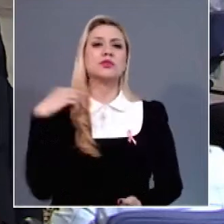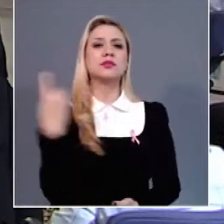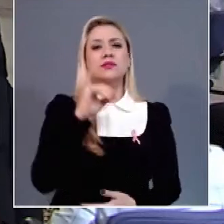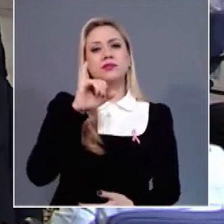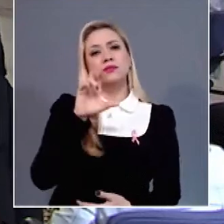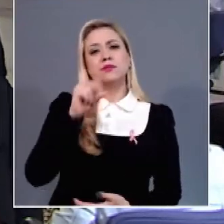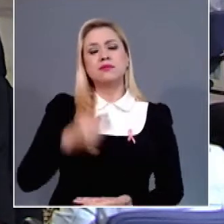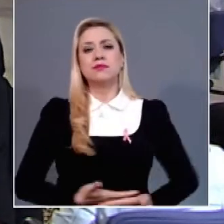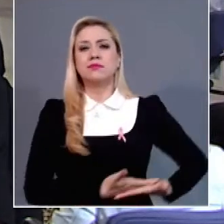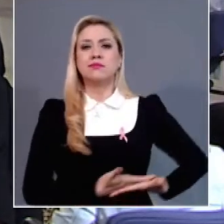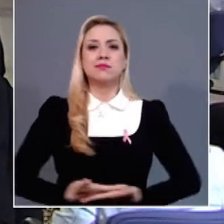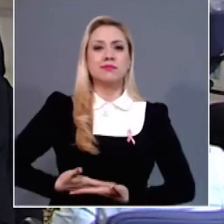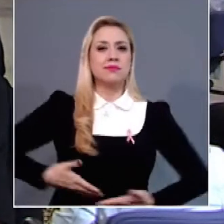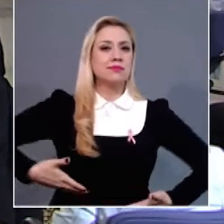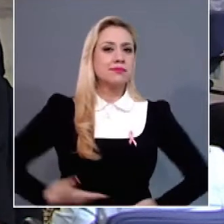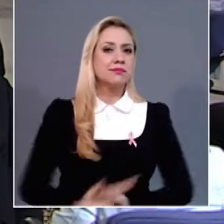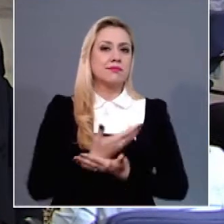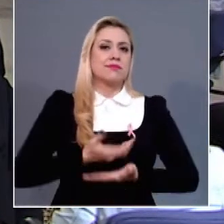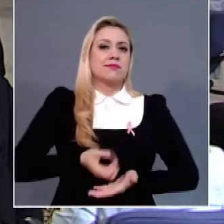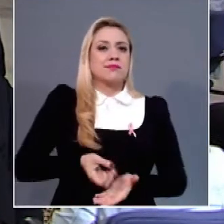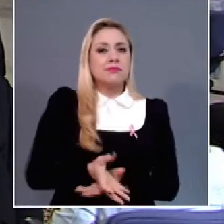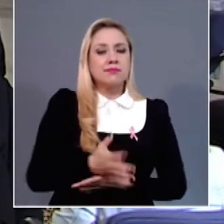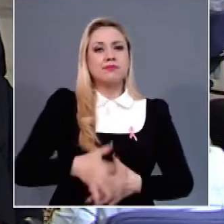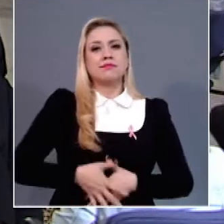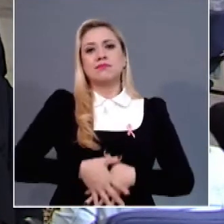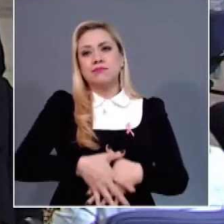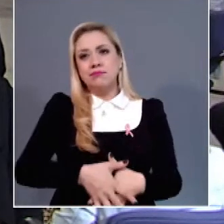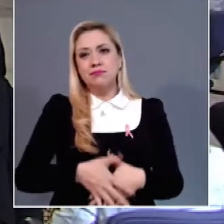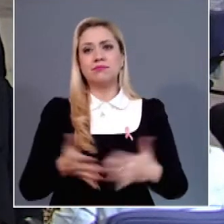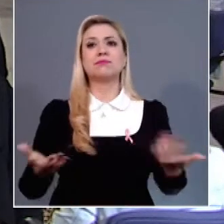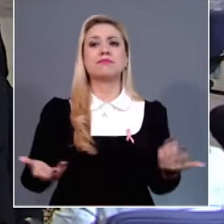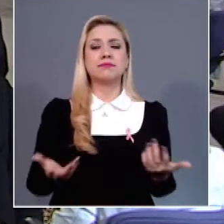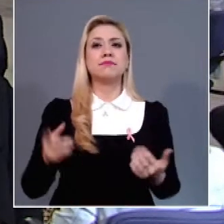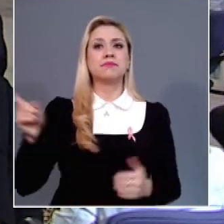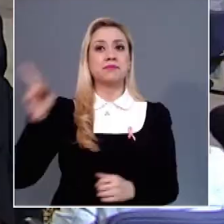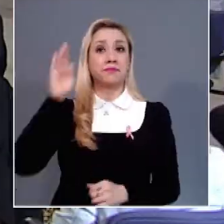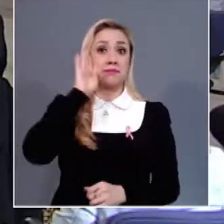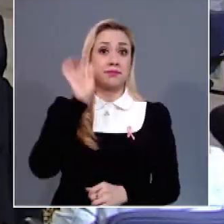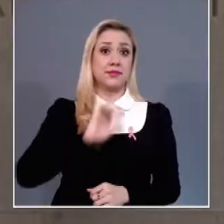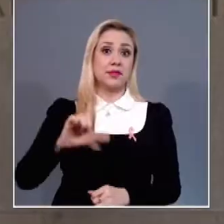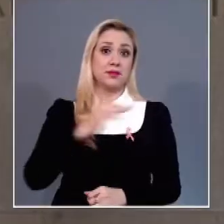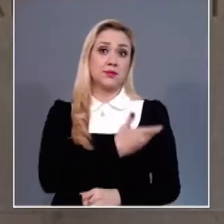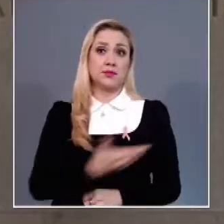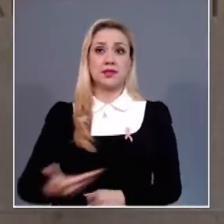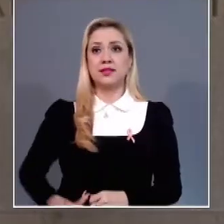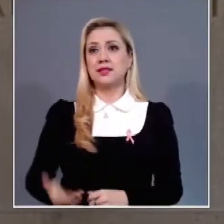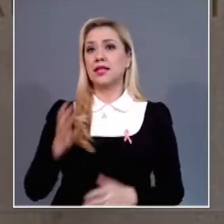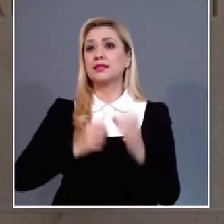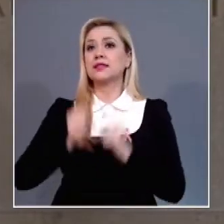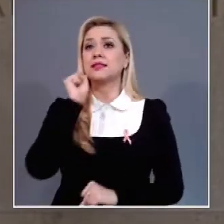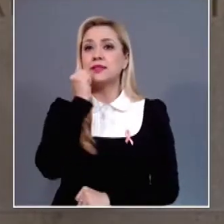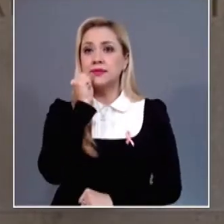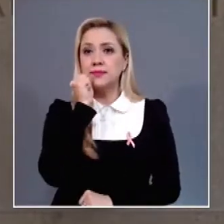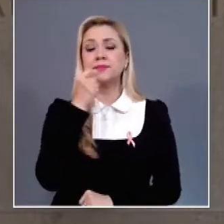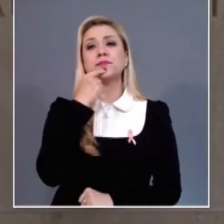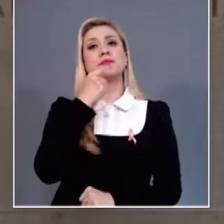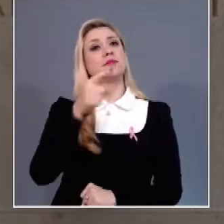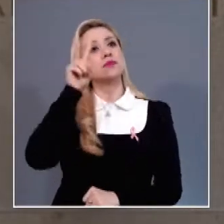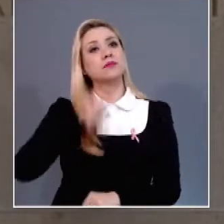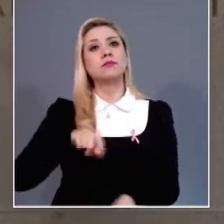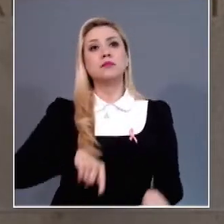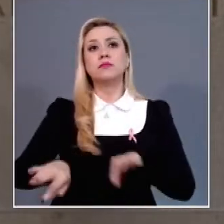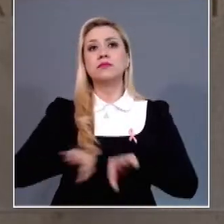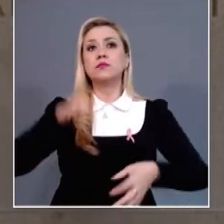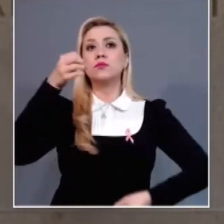El ministro presidente de la Suprema Corte de Justicia y del Consejo de la Judicatura Federal, Arturo Saldívar, subrayó la labor de la Corte en defensa